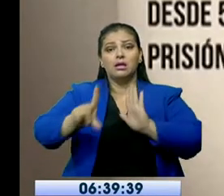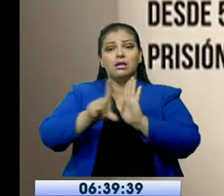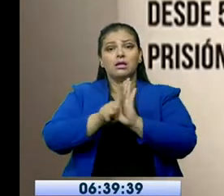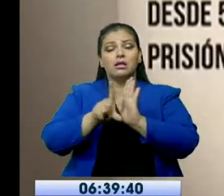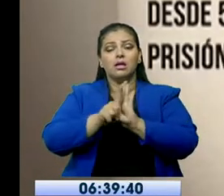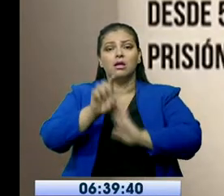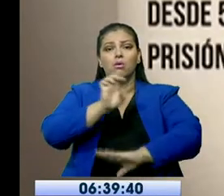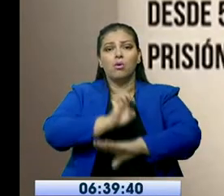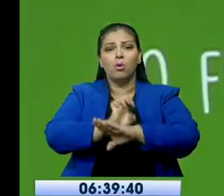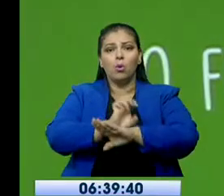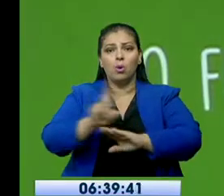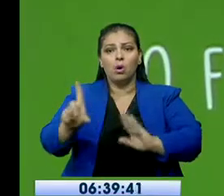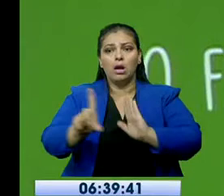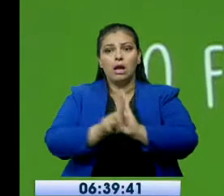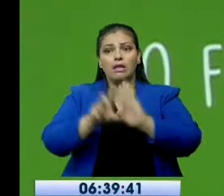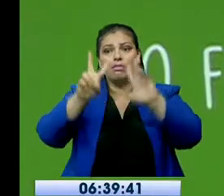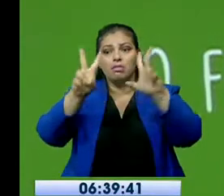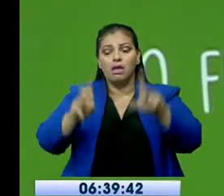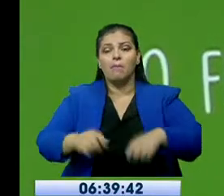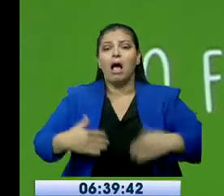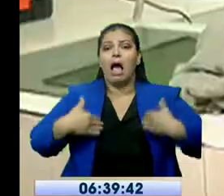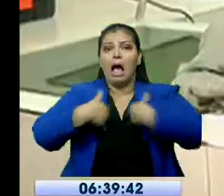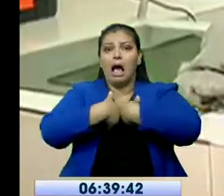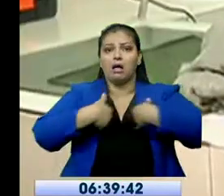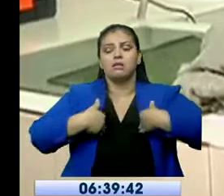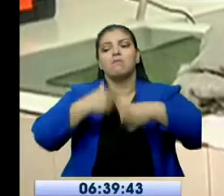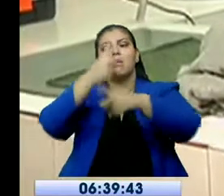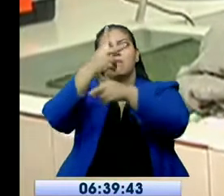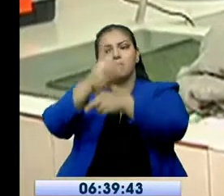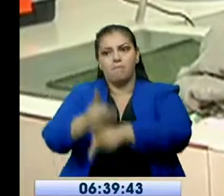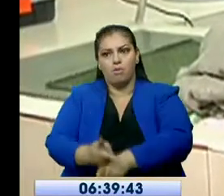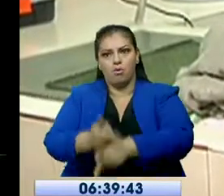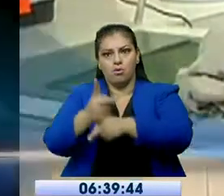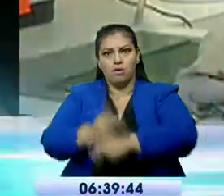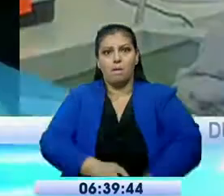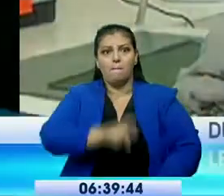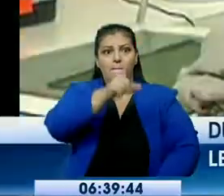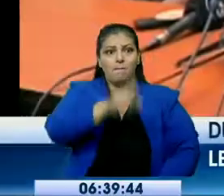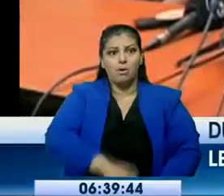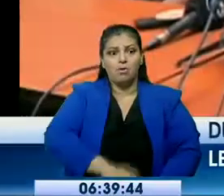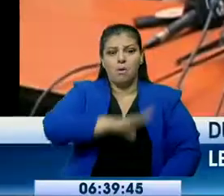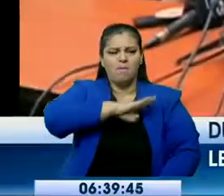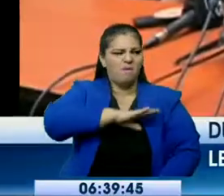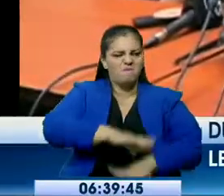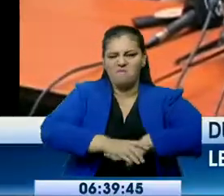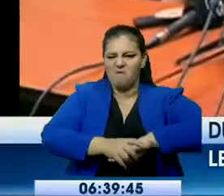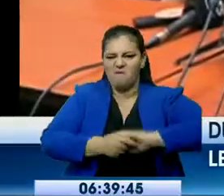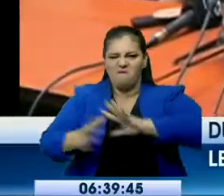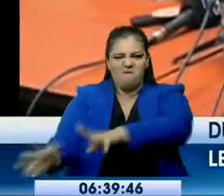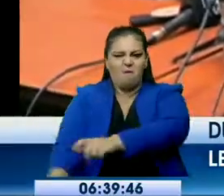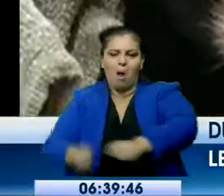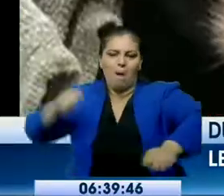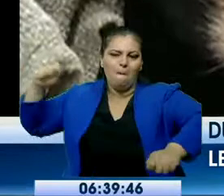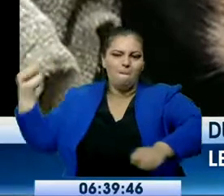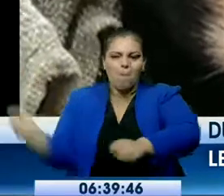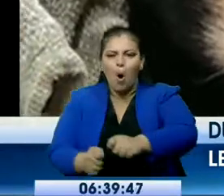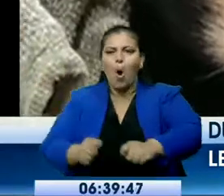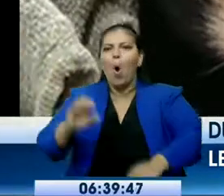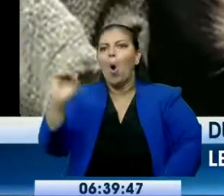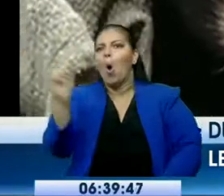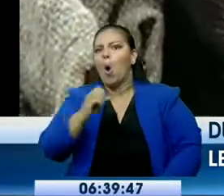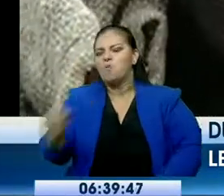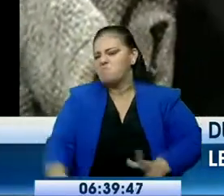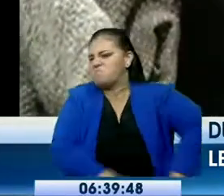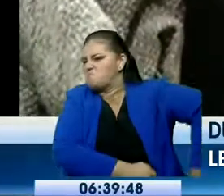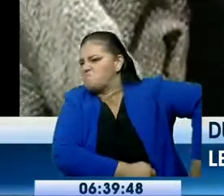en el 2017, la Fundación Rescate Animal recibió 170 denuncias y solo una tuvo resolución favorable, por lo que con el